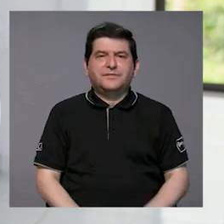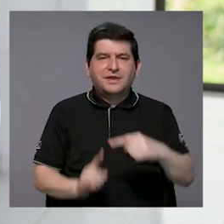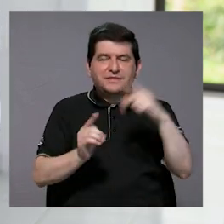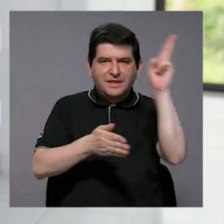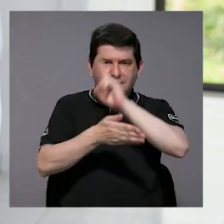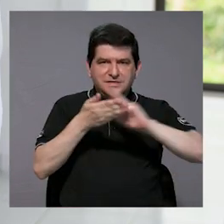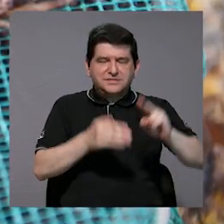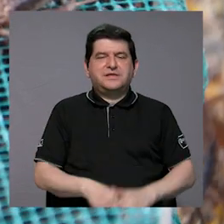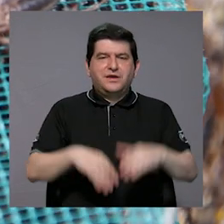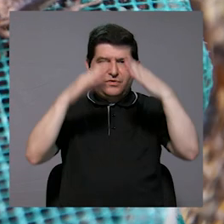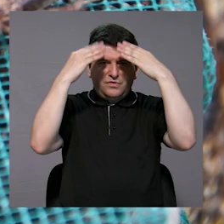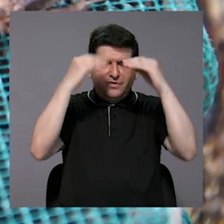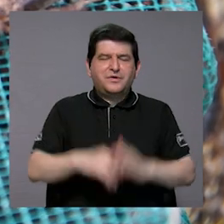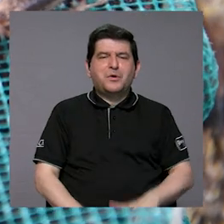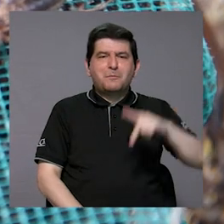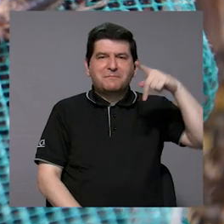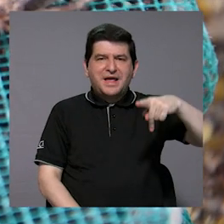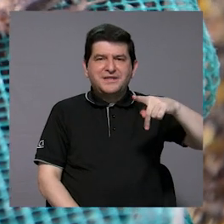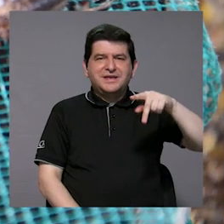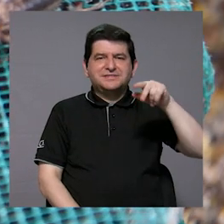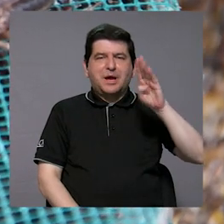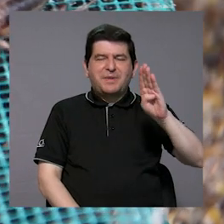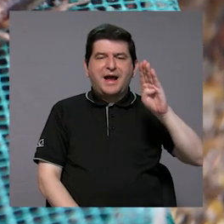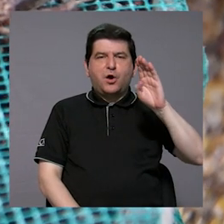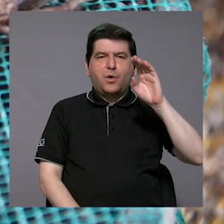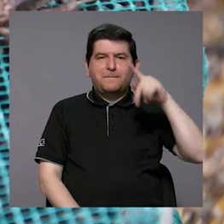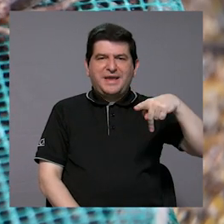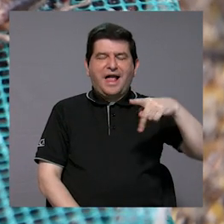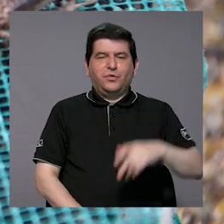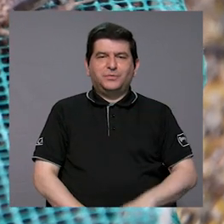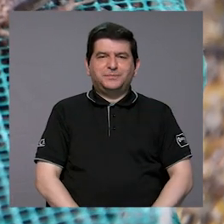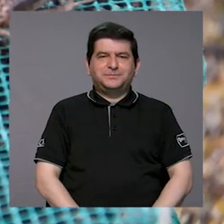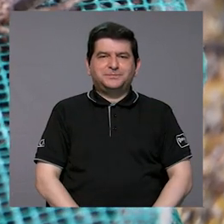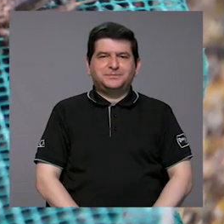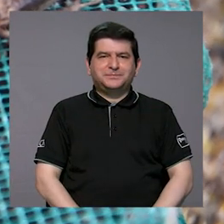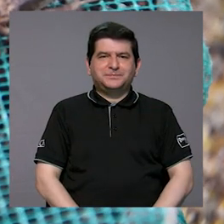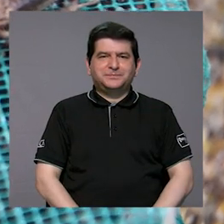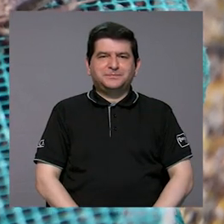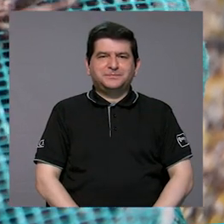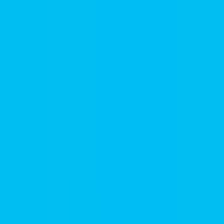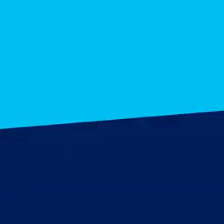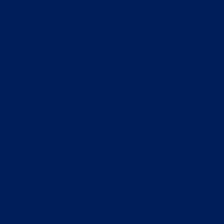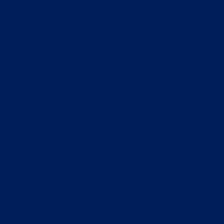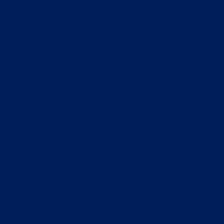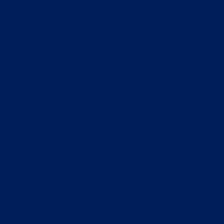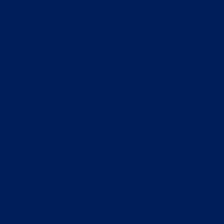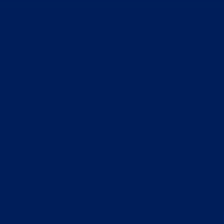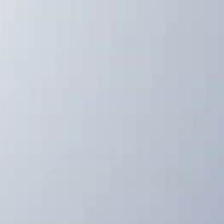condiciones necesarias. Para Desde la U, reportó Patricia Blanco Picado.